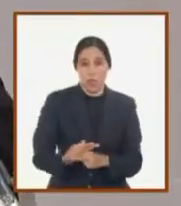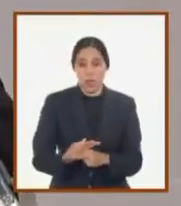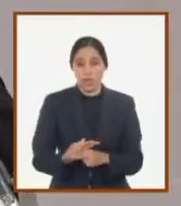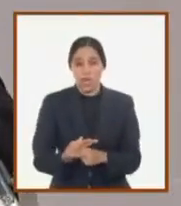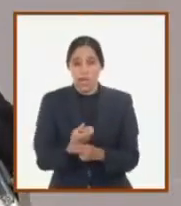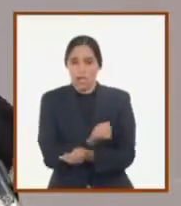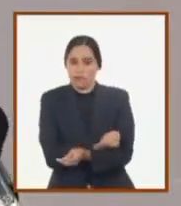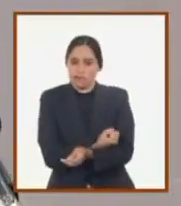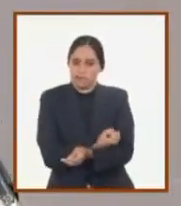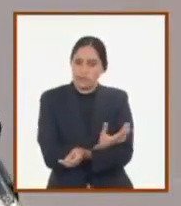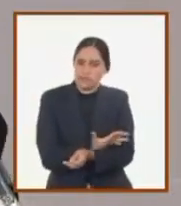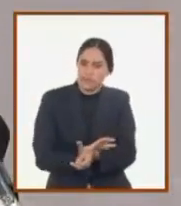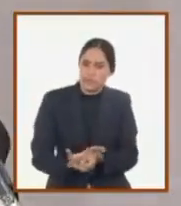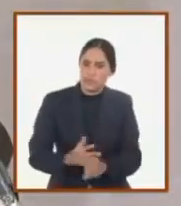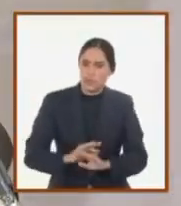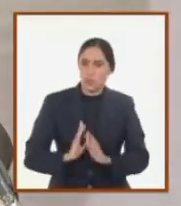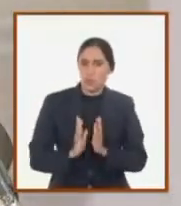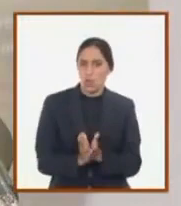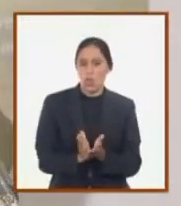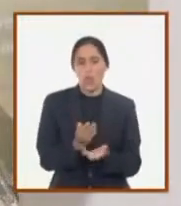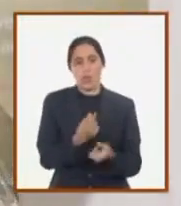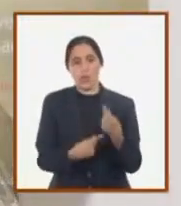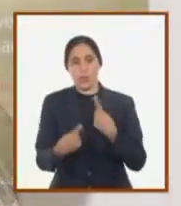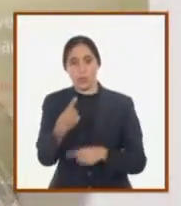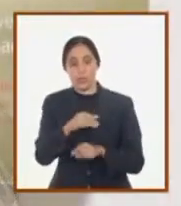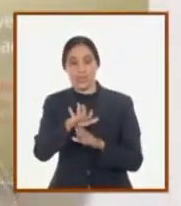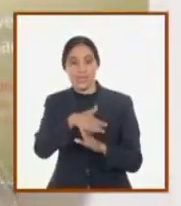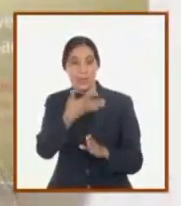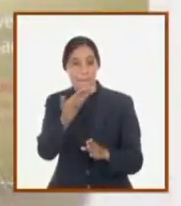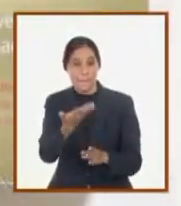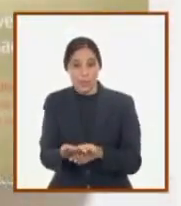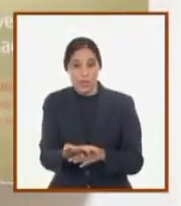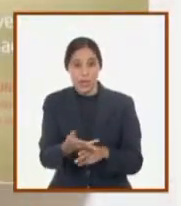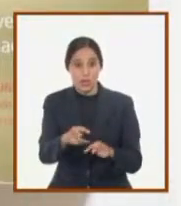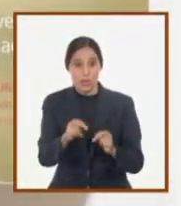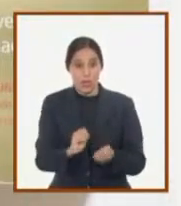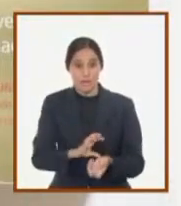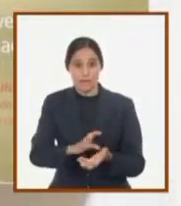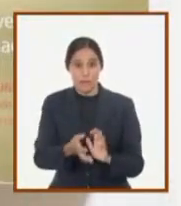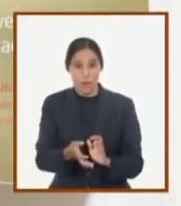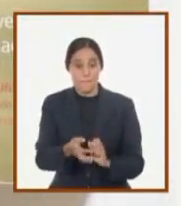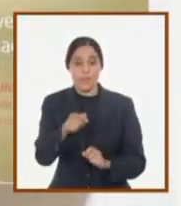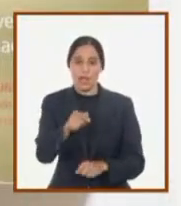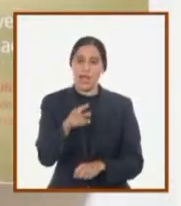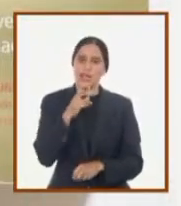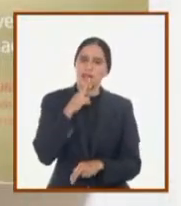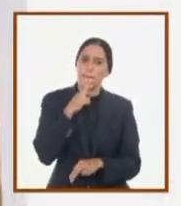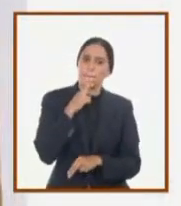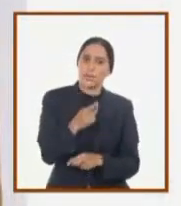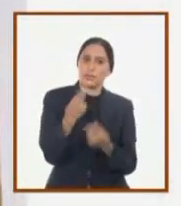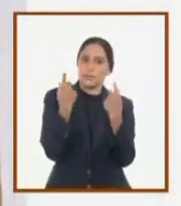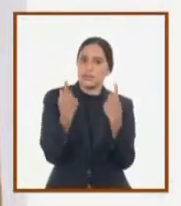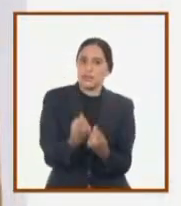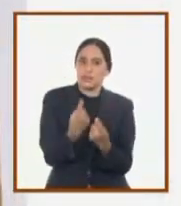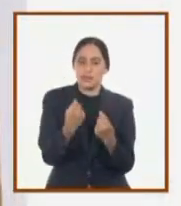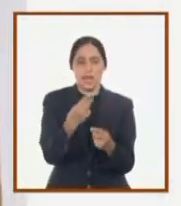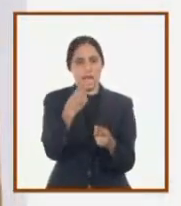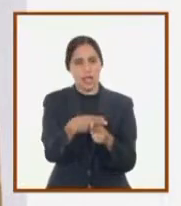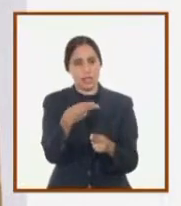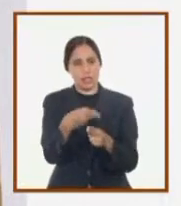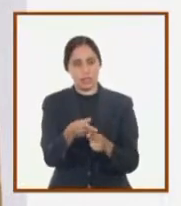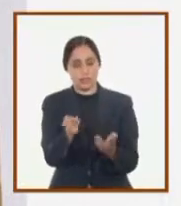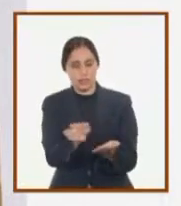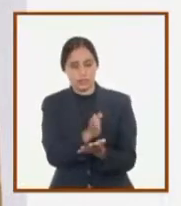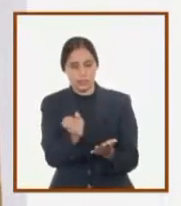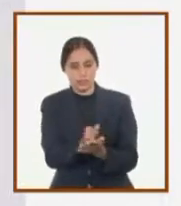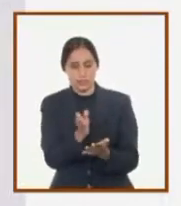aquellos años Y ya en una etapa más cercana está el libro El Moncada la respuesta necesaria de del doctor Mario mencía que